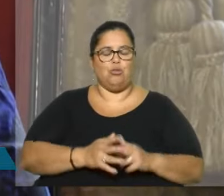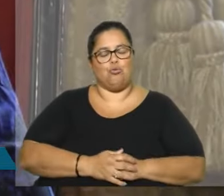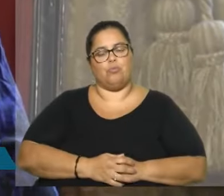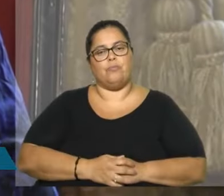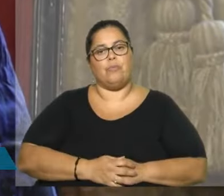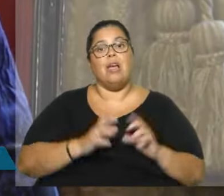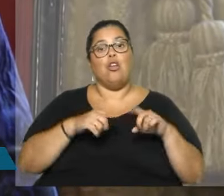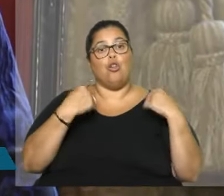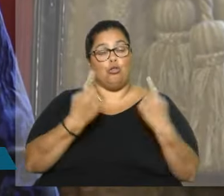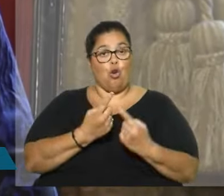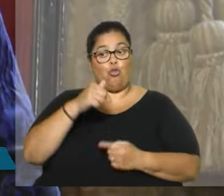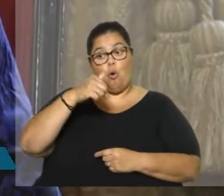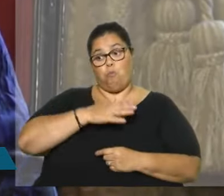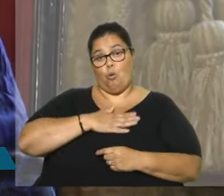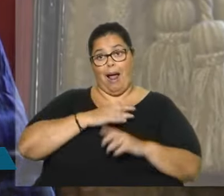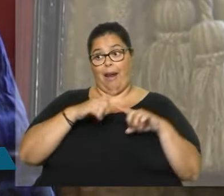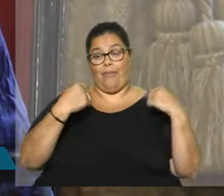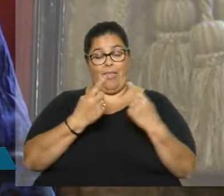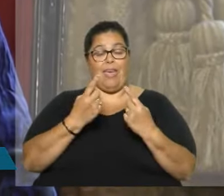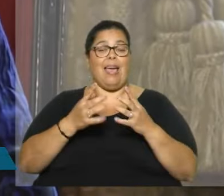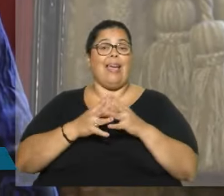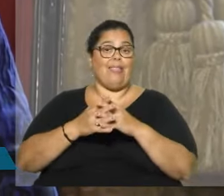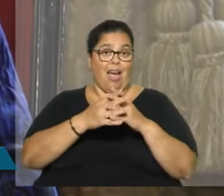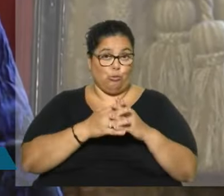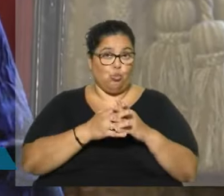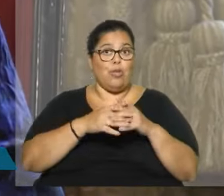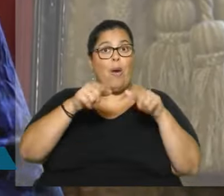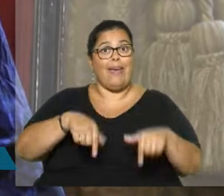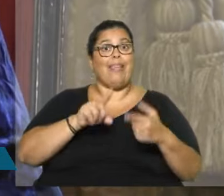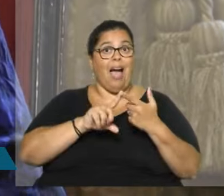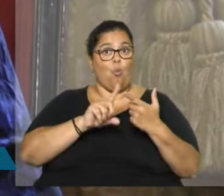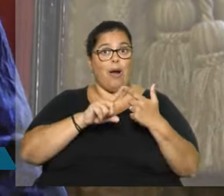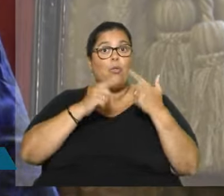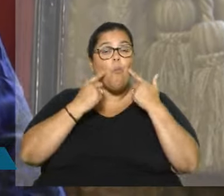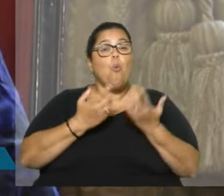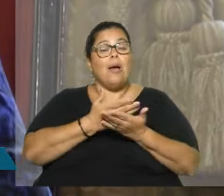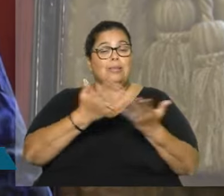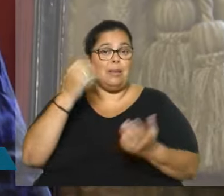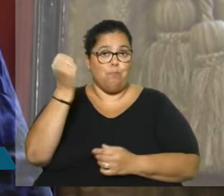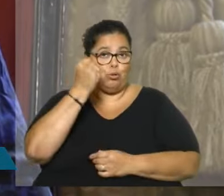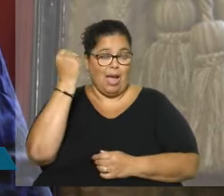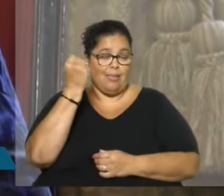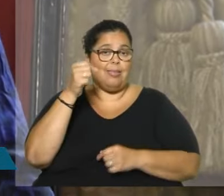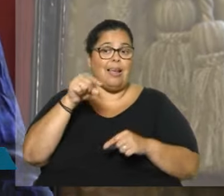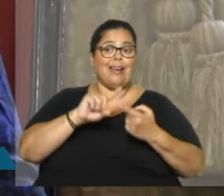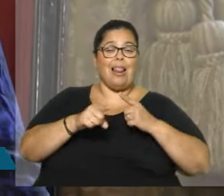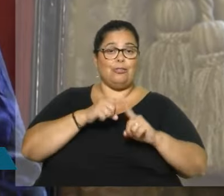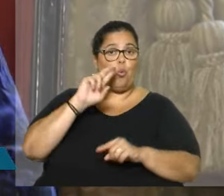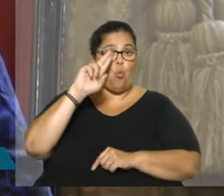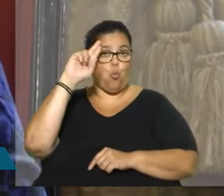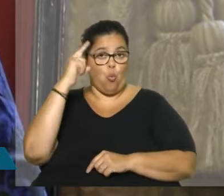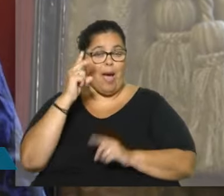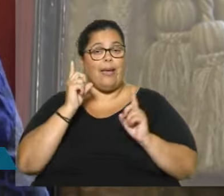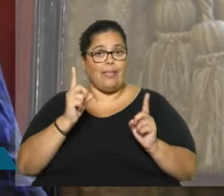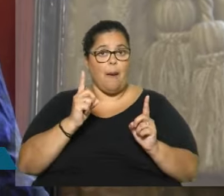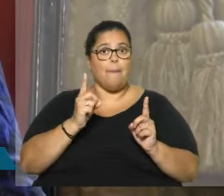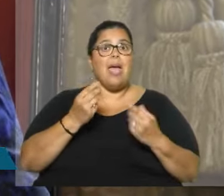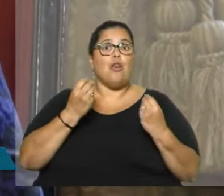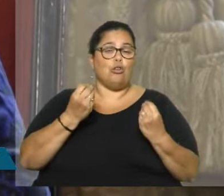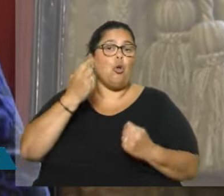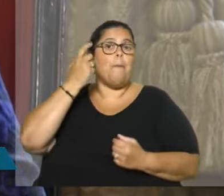Unidos este este acuerdo refleja la importancia de nuestra relación con Uruguay y nuestra estimación de